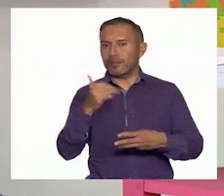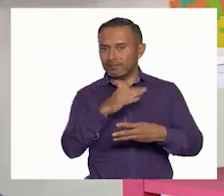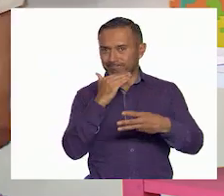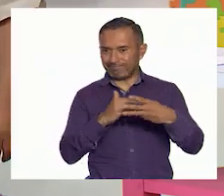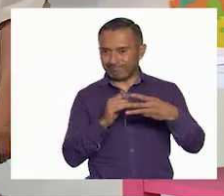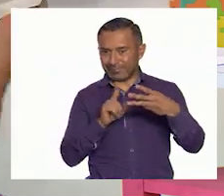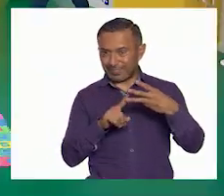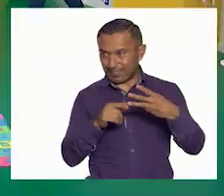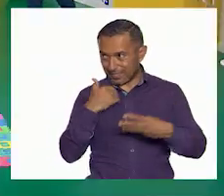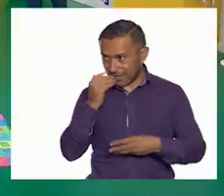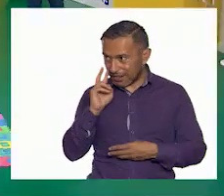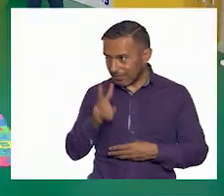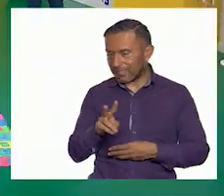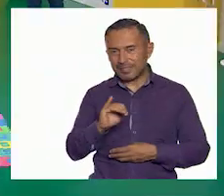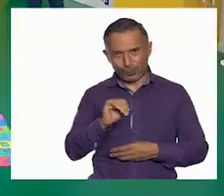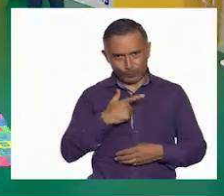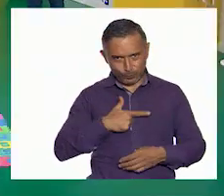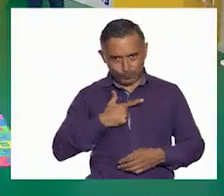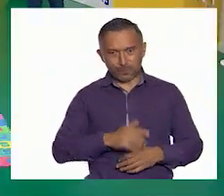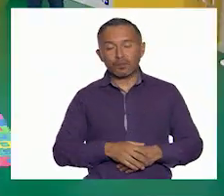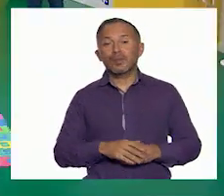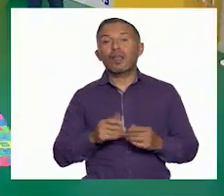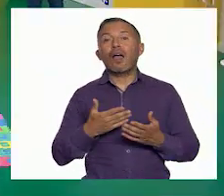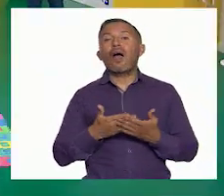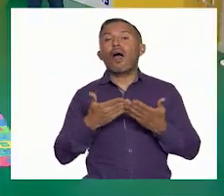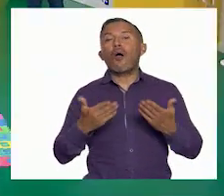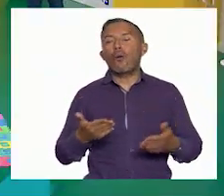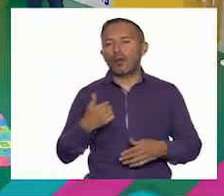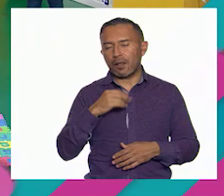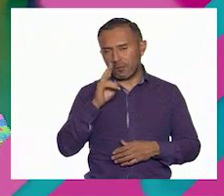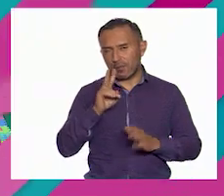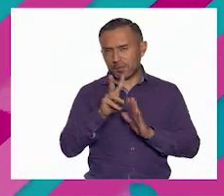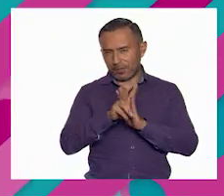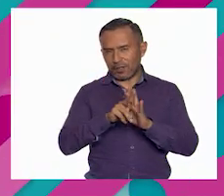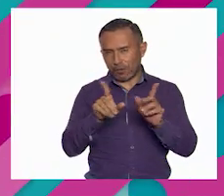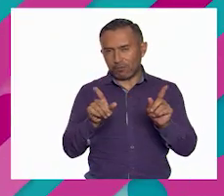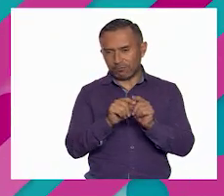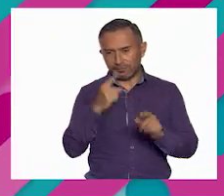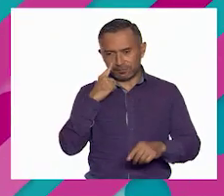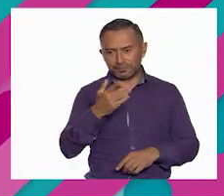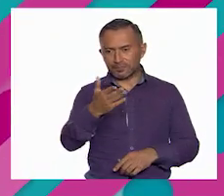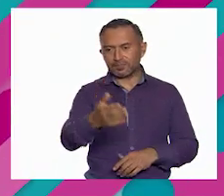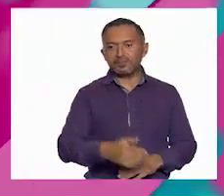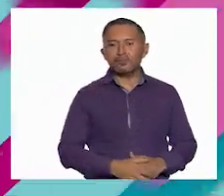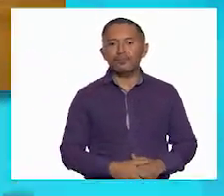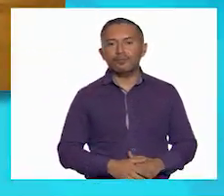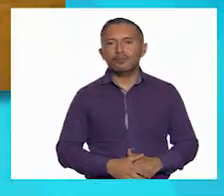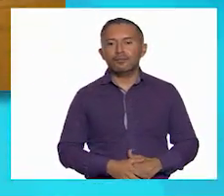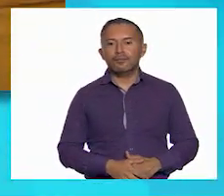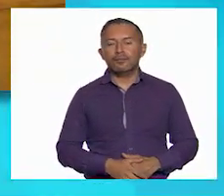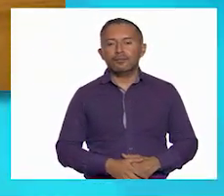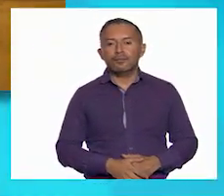Pili? Por supuesto que sí. Bueno, pues entonces acompáñenos a ver la siguiente cápsula.